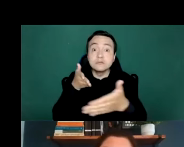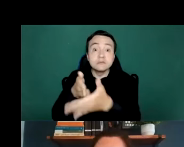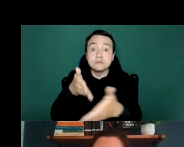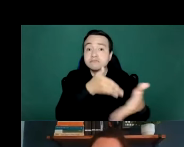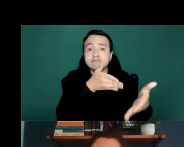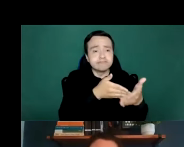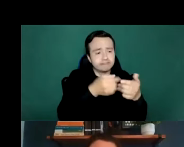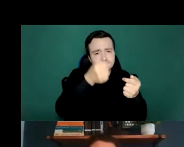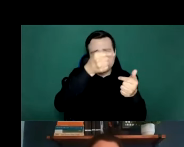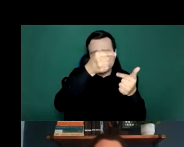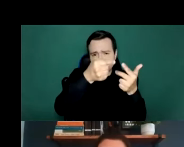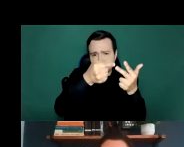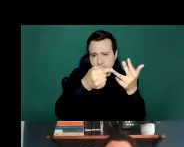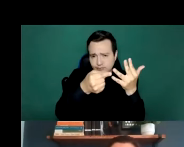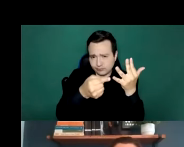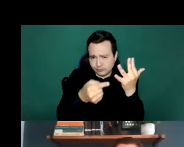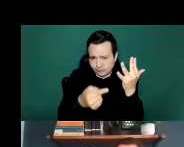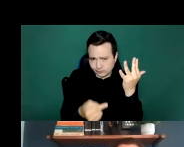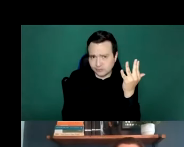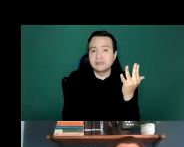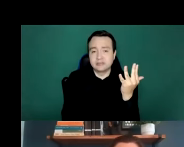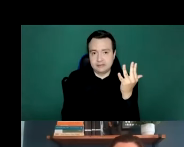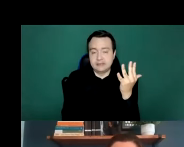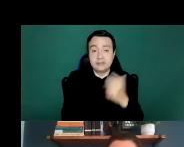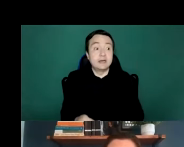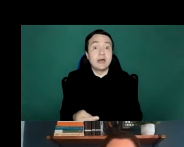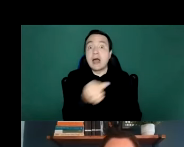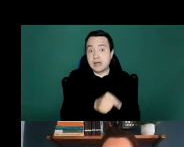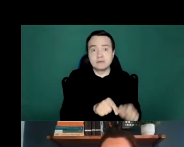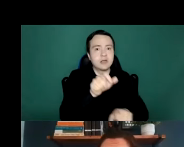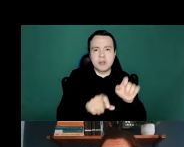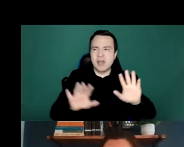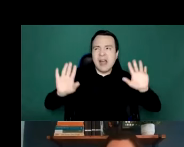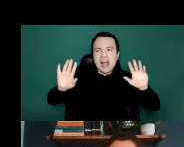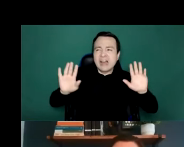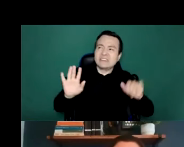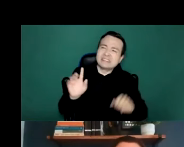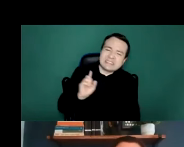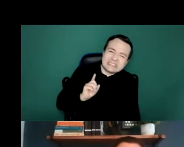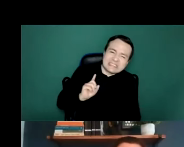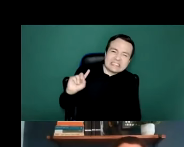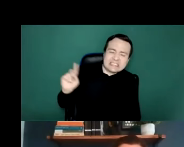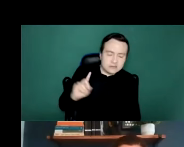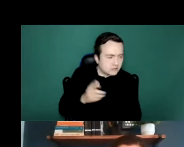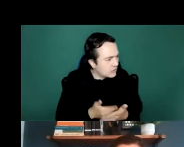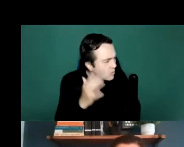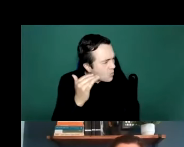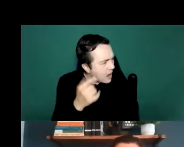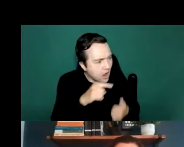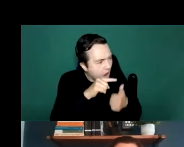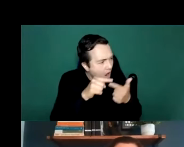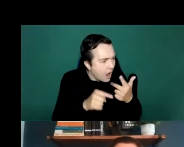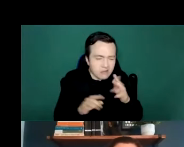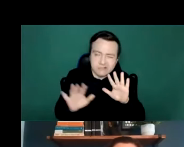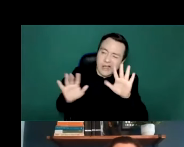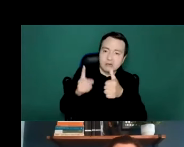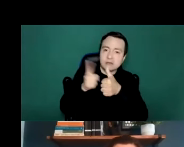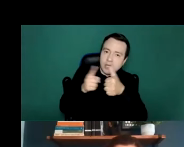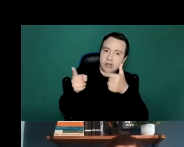razones por las cuales las personas en efecto no buscan atención de salud de manera oportuna. Y lo segundo importante es